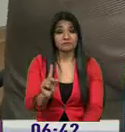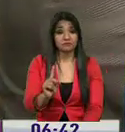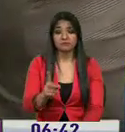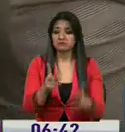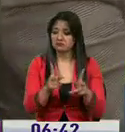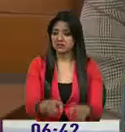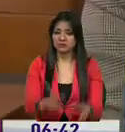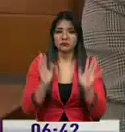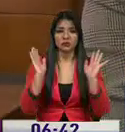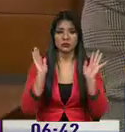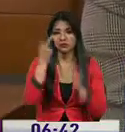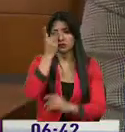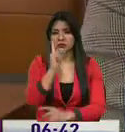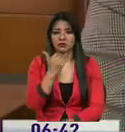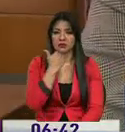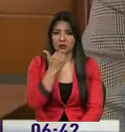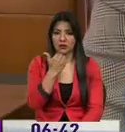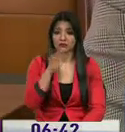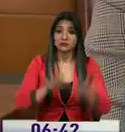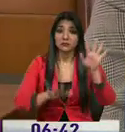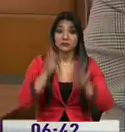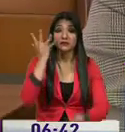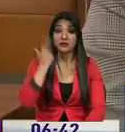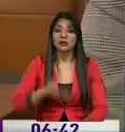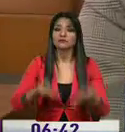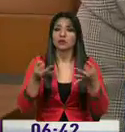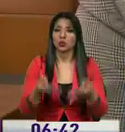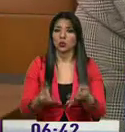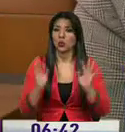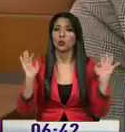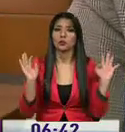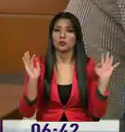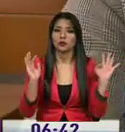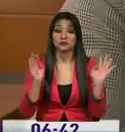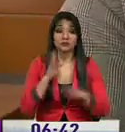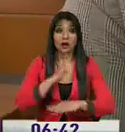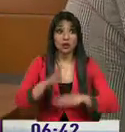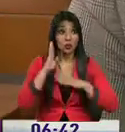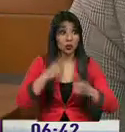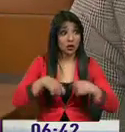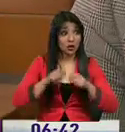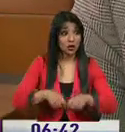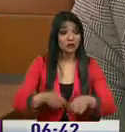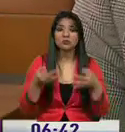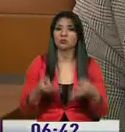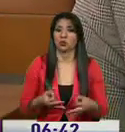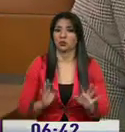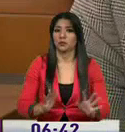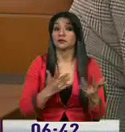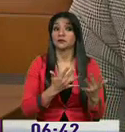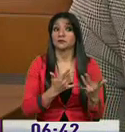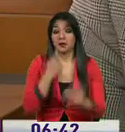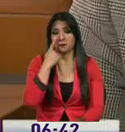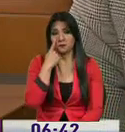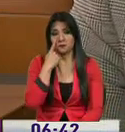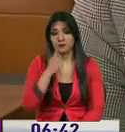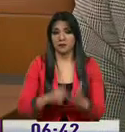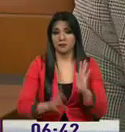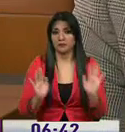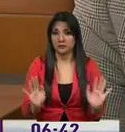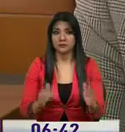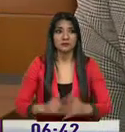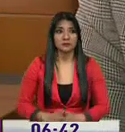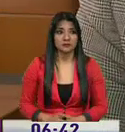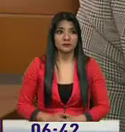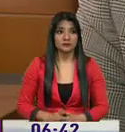que adoptarán. En 15 días van a cumplir con todo lo que se suscribió. Esperemos, veamos qué pasa, ¿no? Porque de ahí nosotros